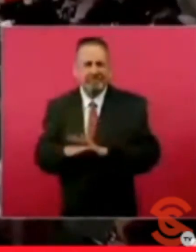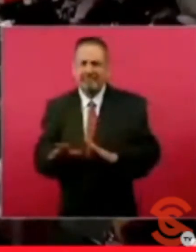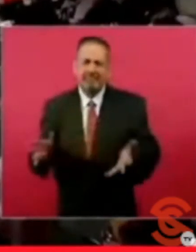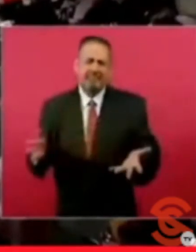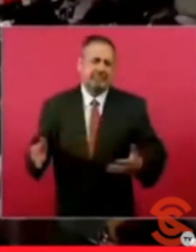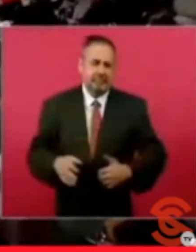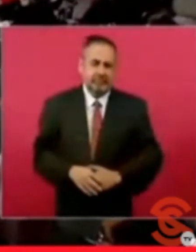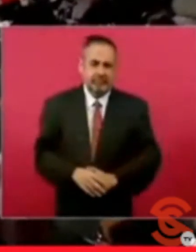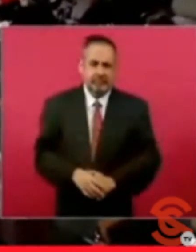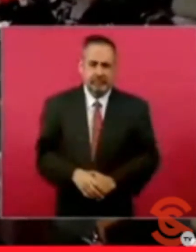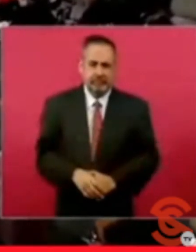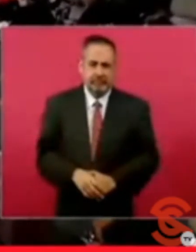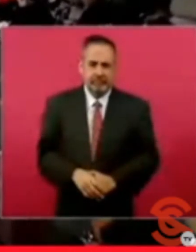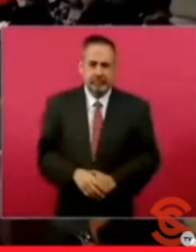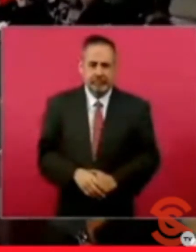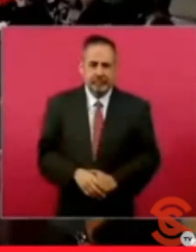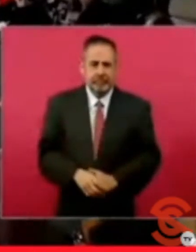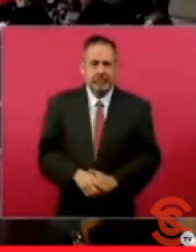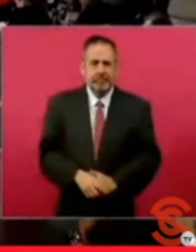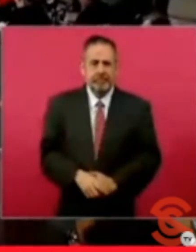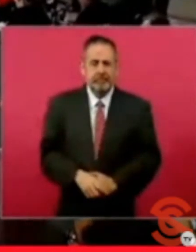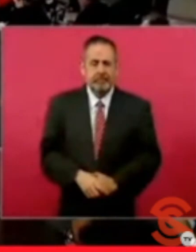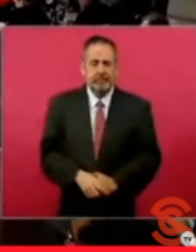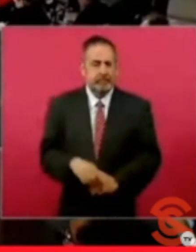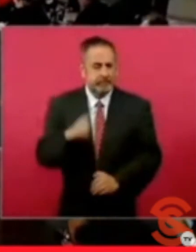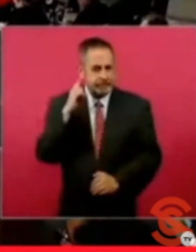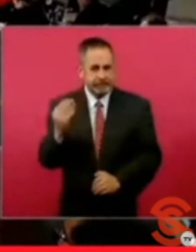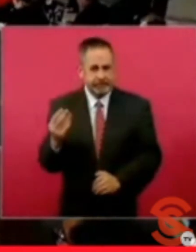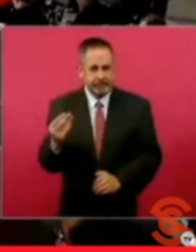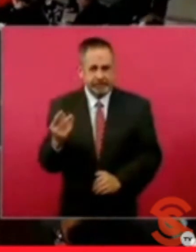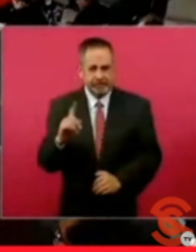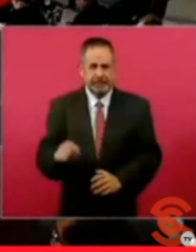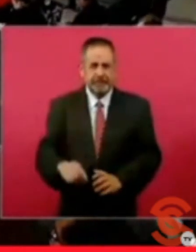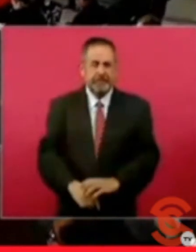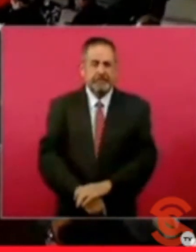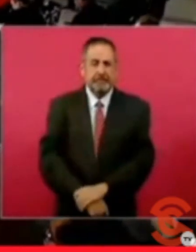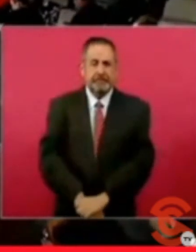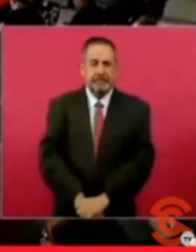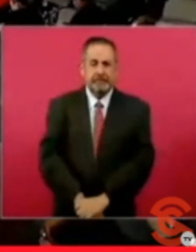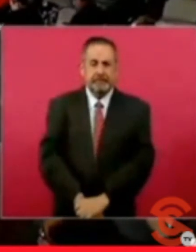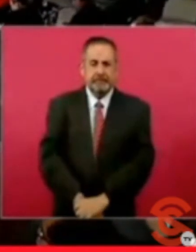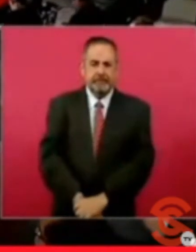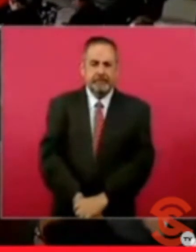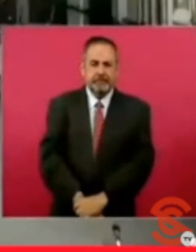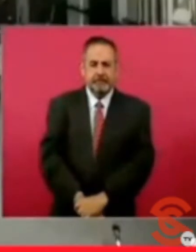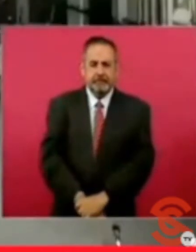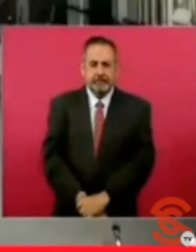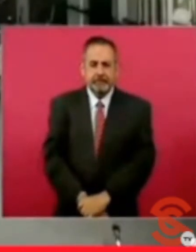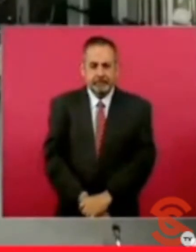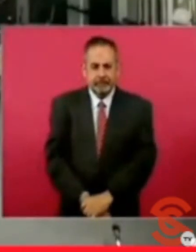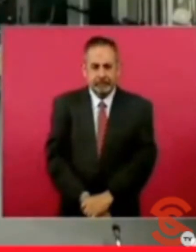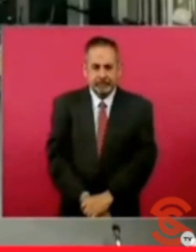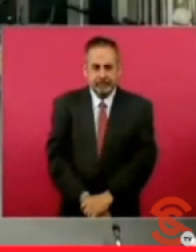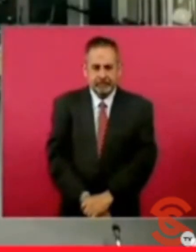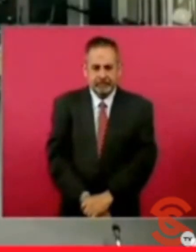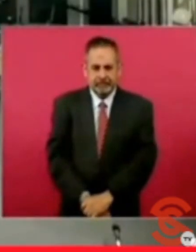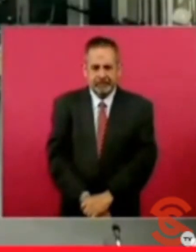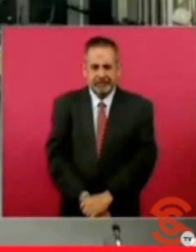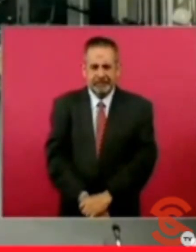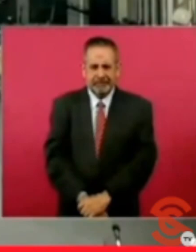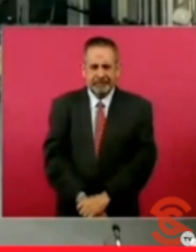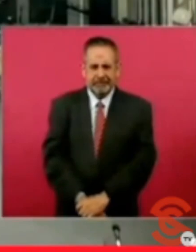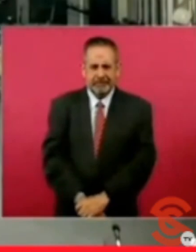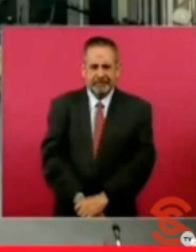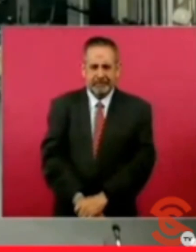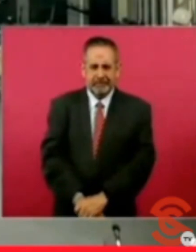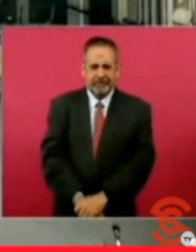Deja en Palacio Nacional y tanto policía de la Ciudad de México aquí controlando accesos. No.